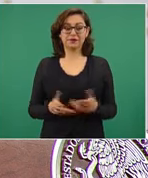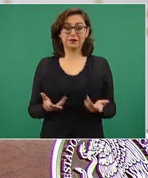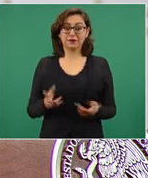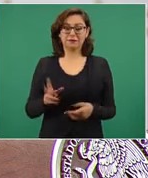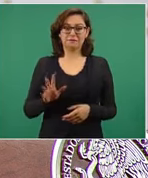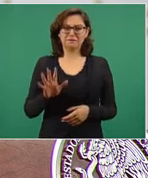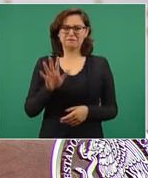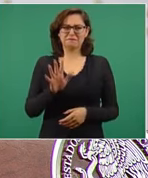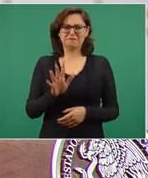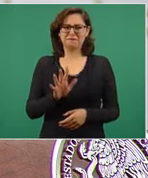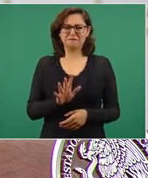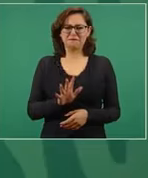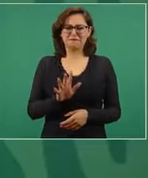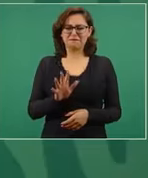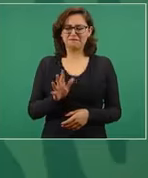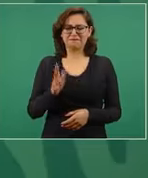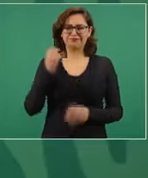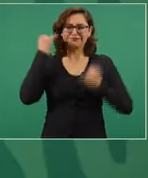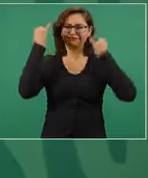surrealista,